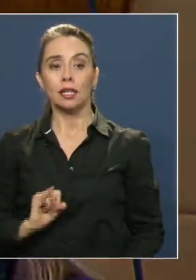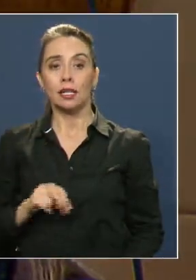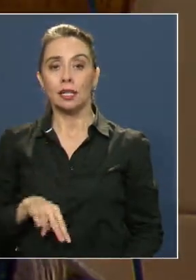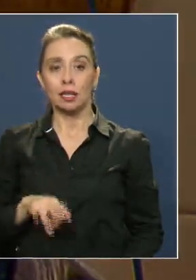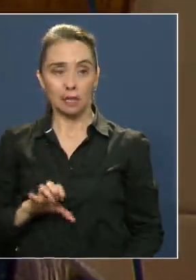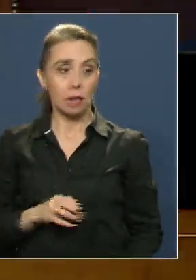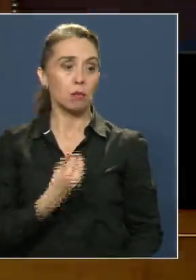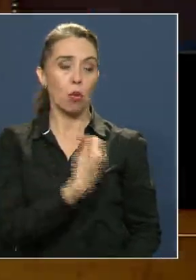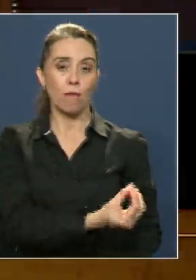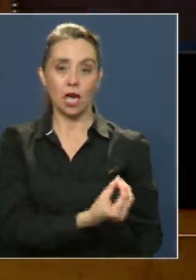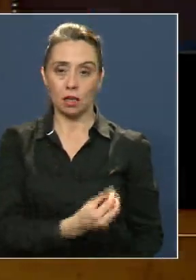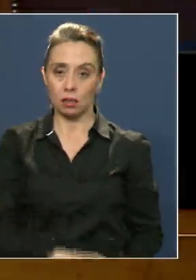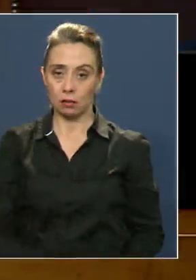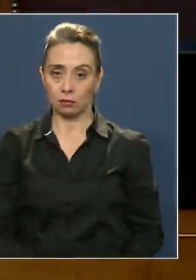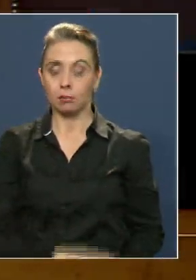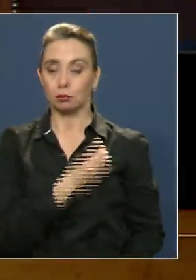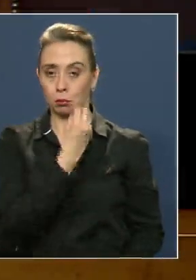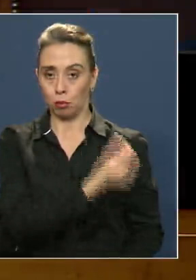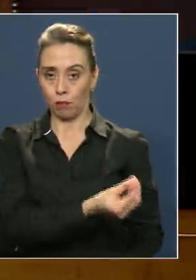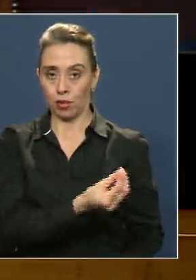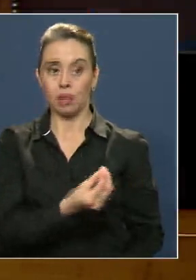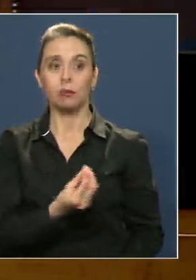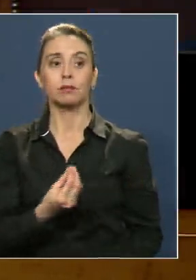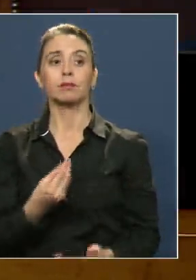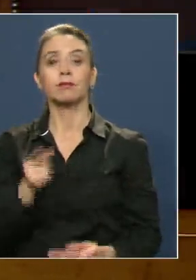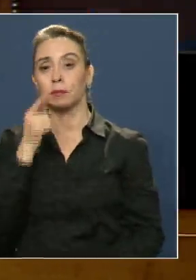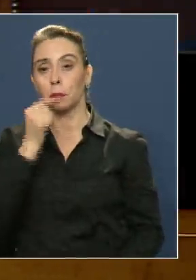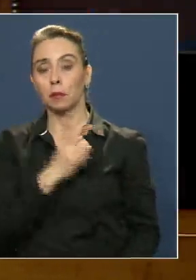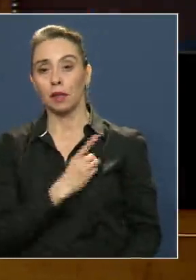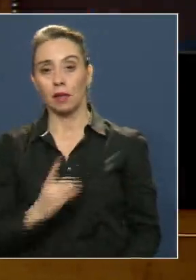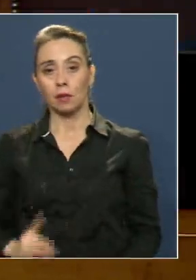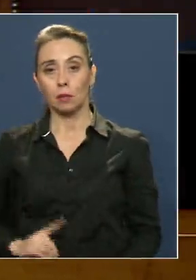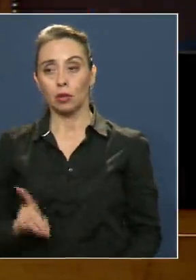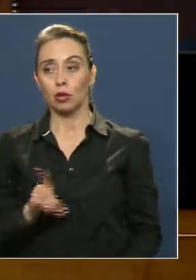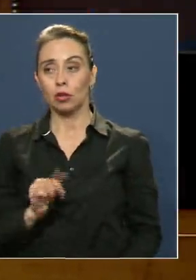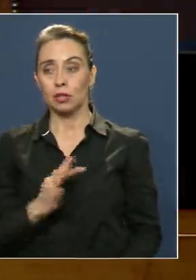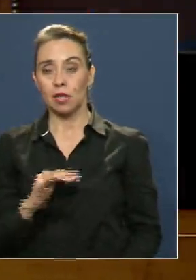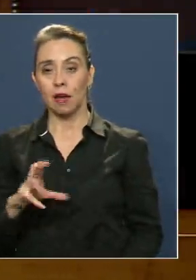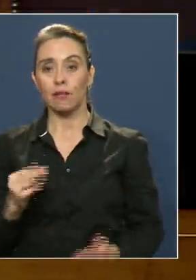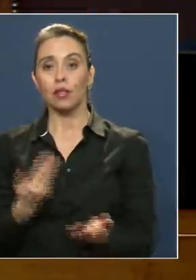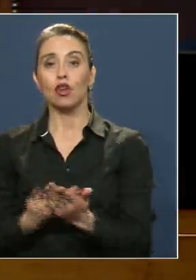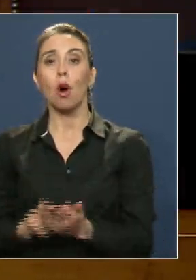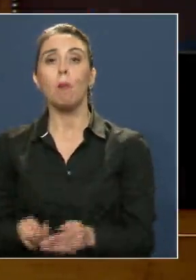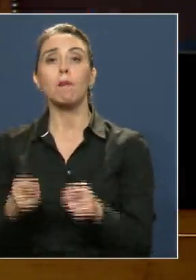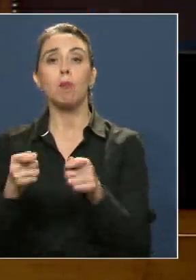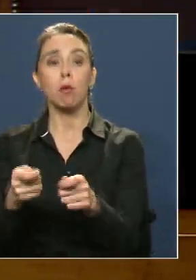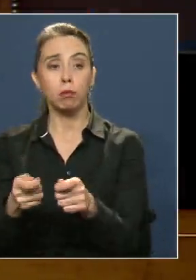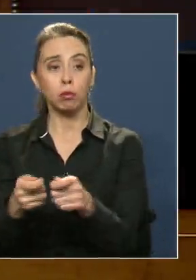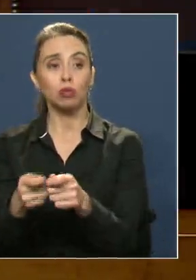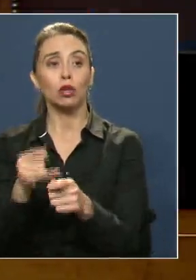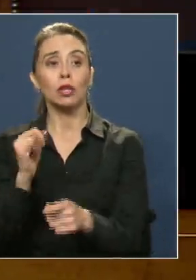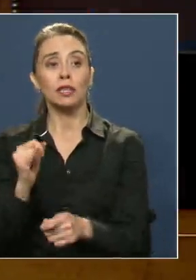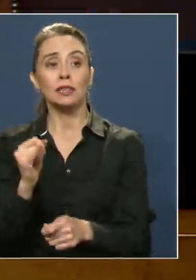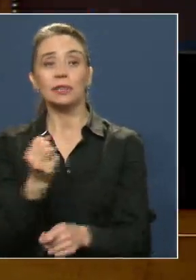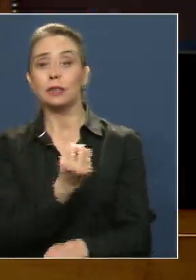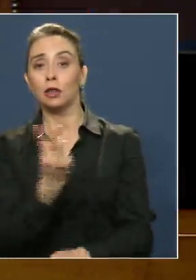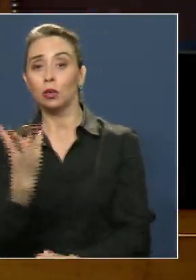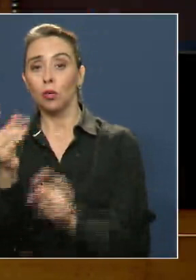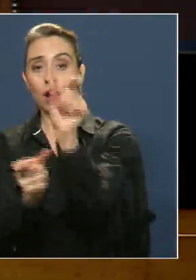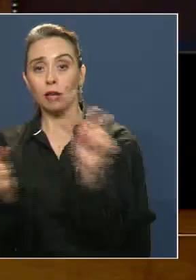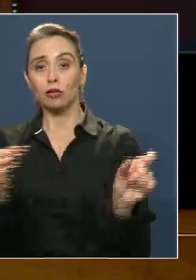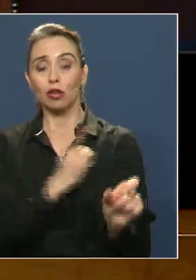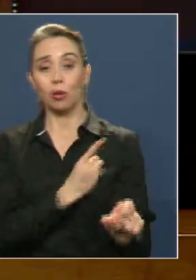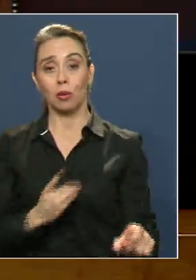Estadística. Muy bien. Gracias. Muy bien, hay una propuesta del diputado Zaffirio. Si hubiese la cantidad de